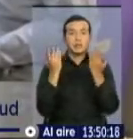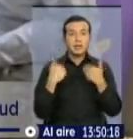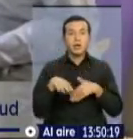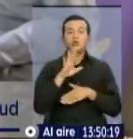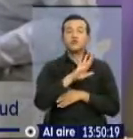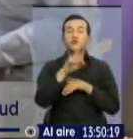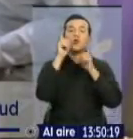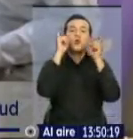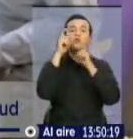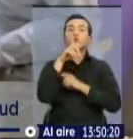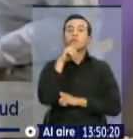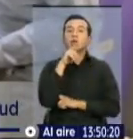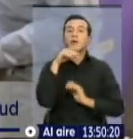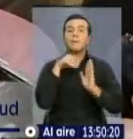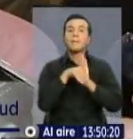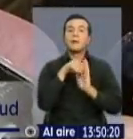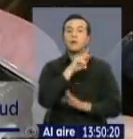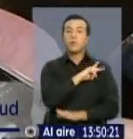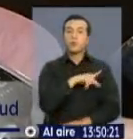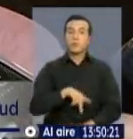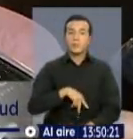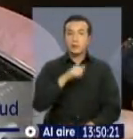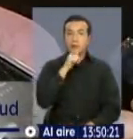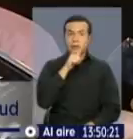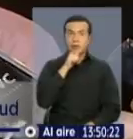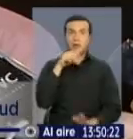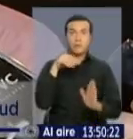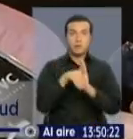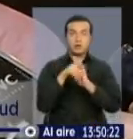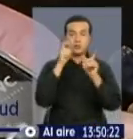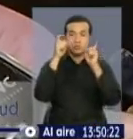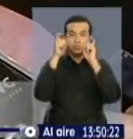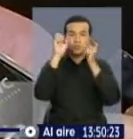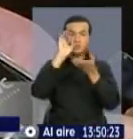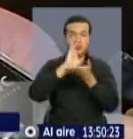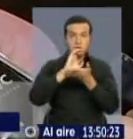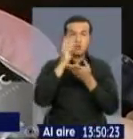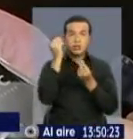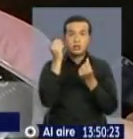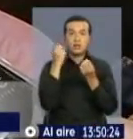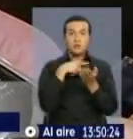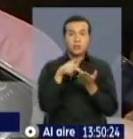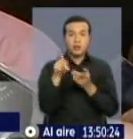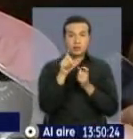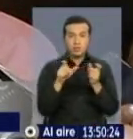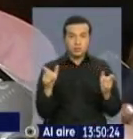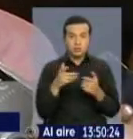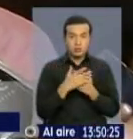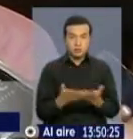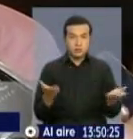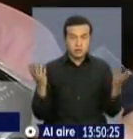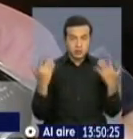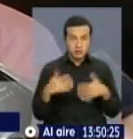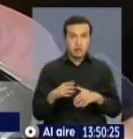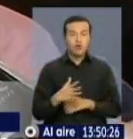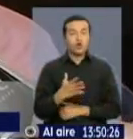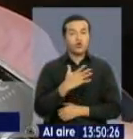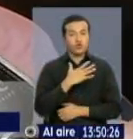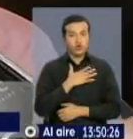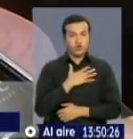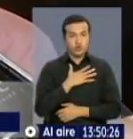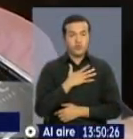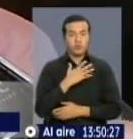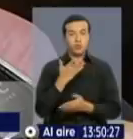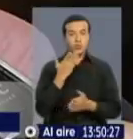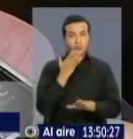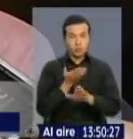control pase a manos de la banca privada. Bajo la rectoría del Banco Central tenemos unos costos que pagamos los ciudadanos. Yo lo que